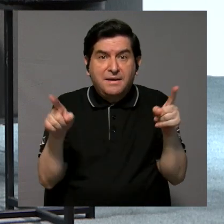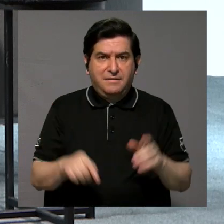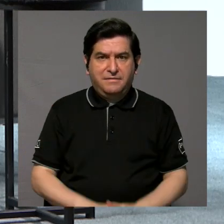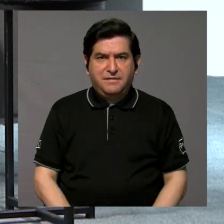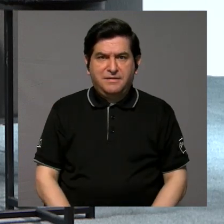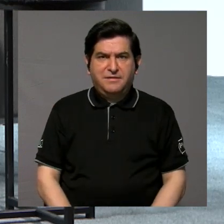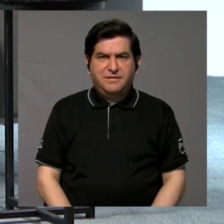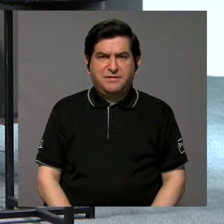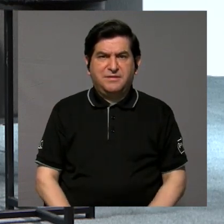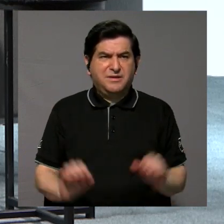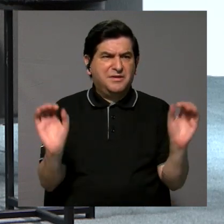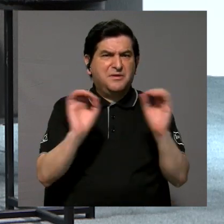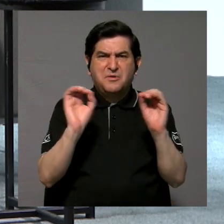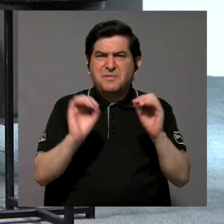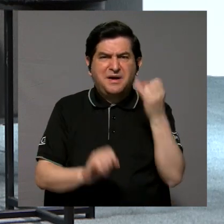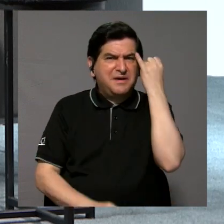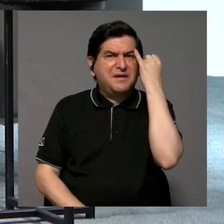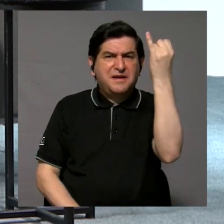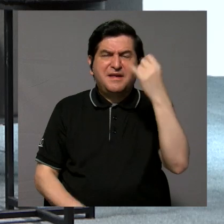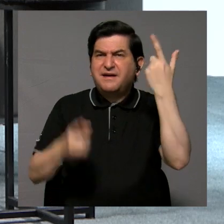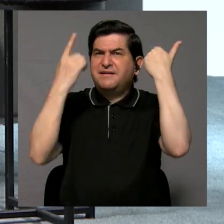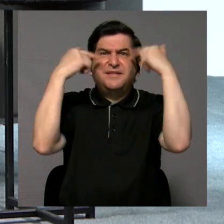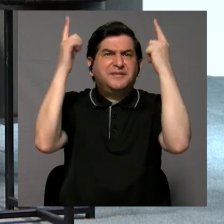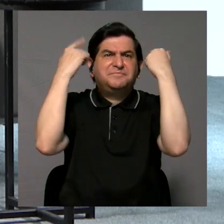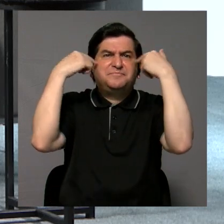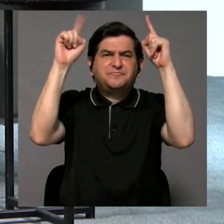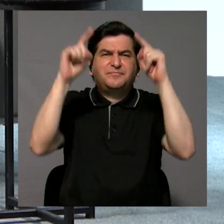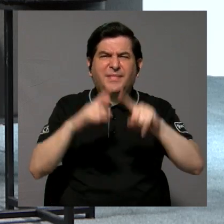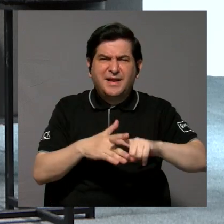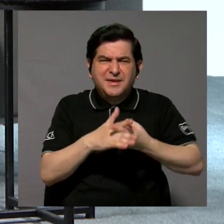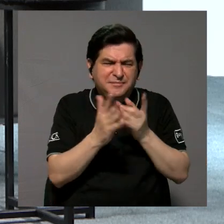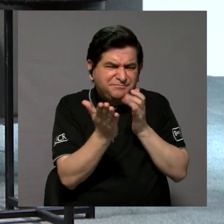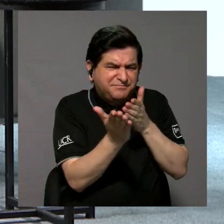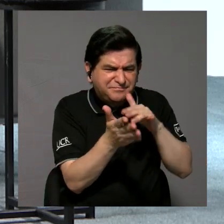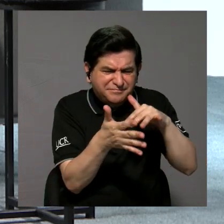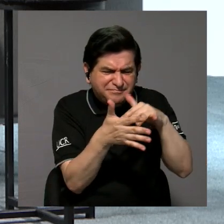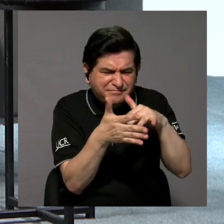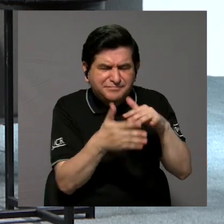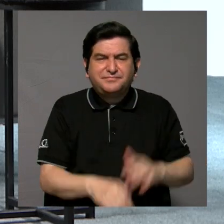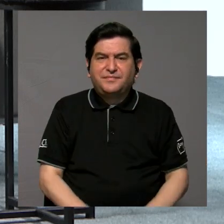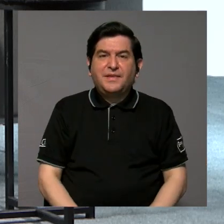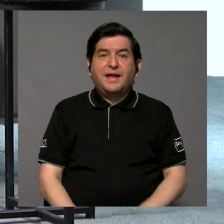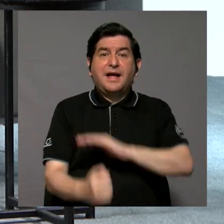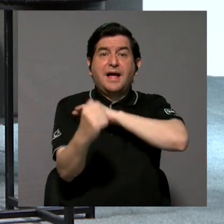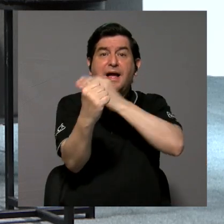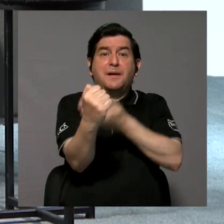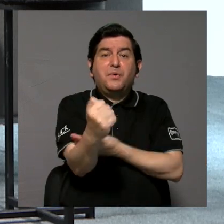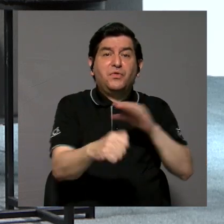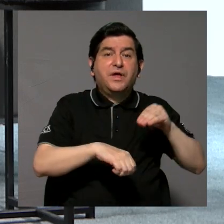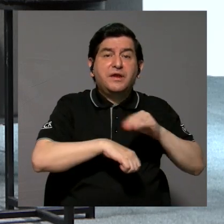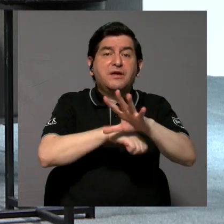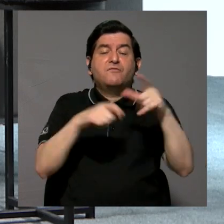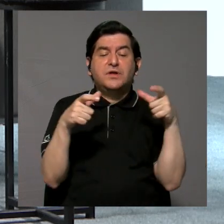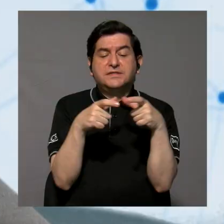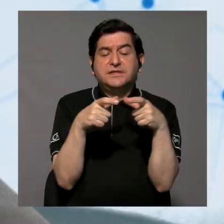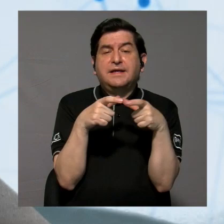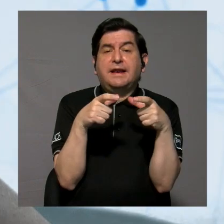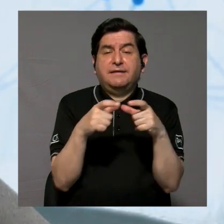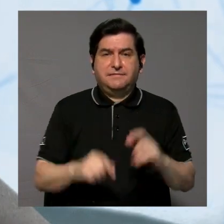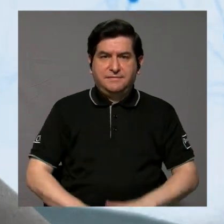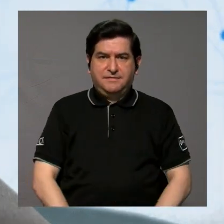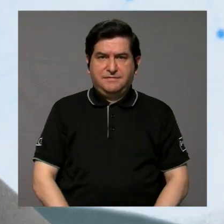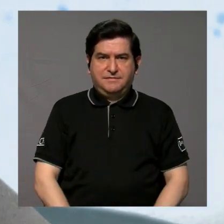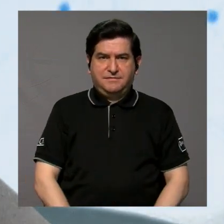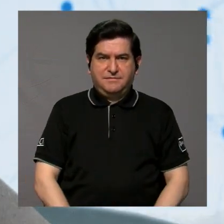qué ninguna de estas iniciativas tiene éxito, ahí comenzamos a estudiar lo que se denomina como el poder y la influencia de las élites. Pero